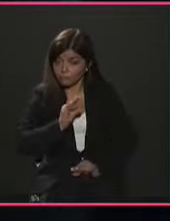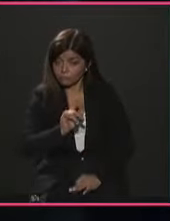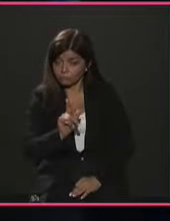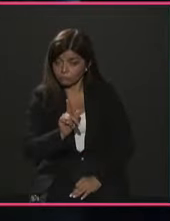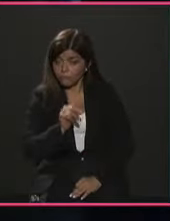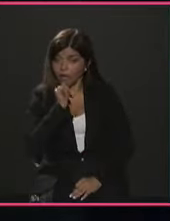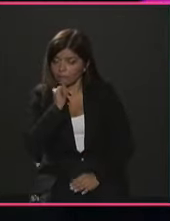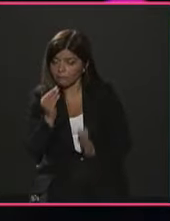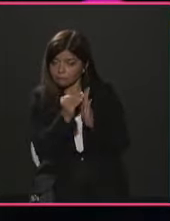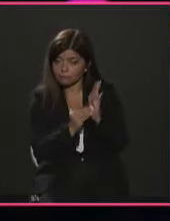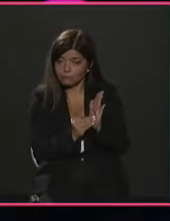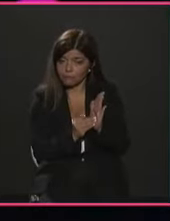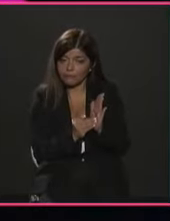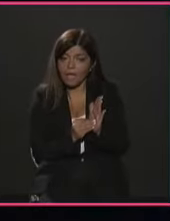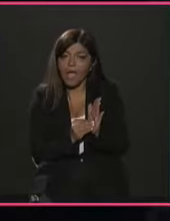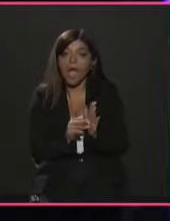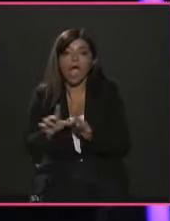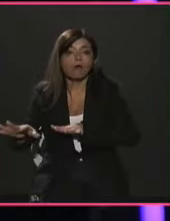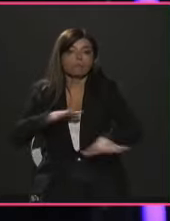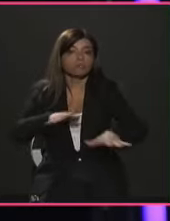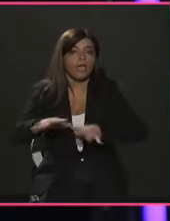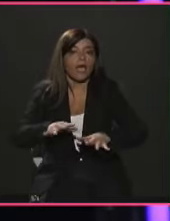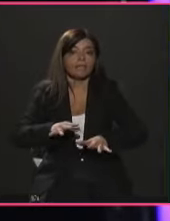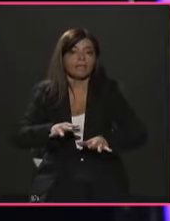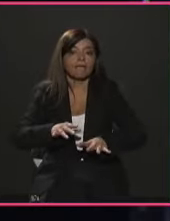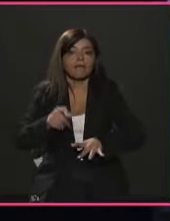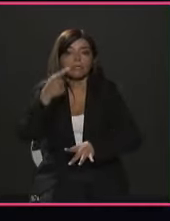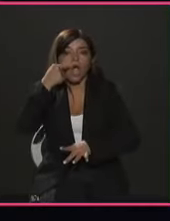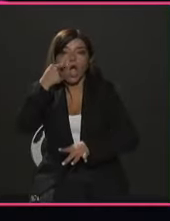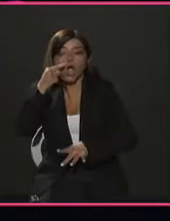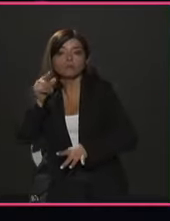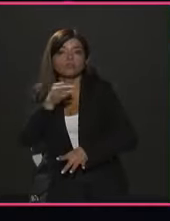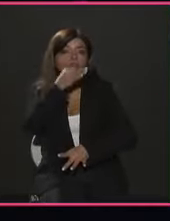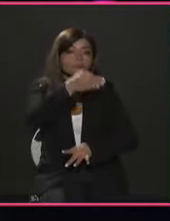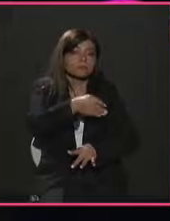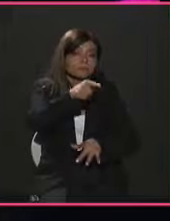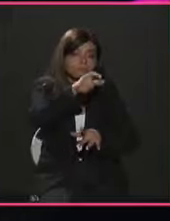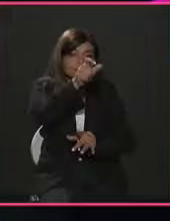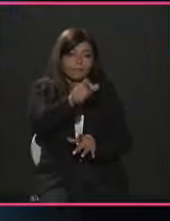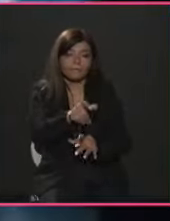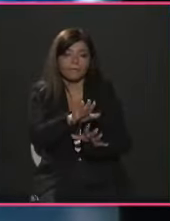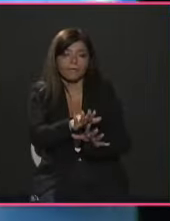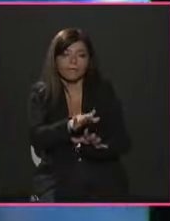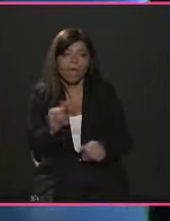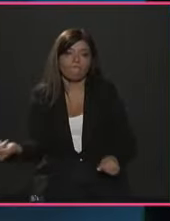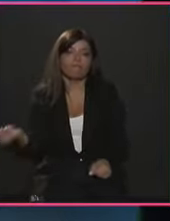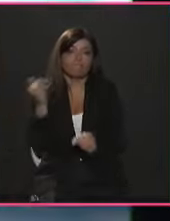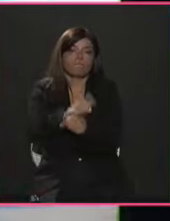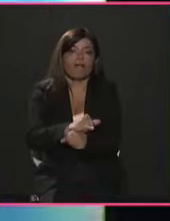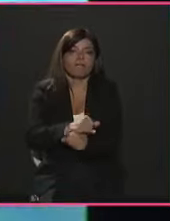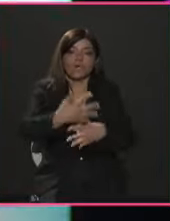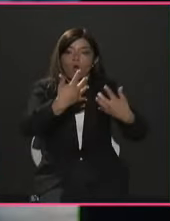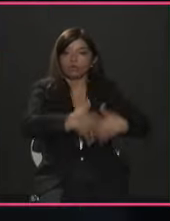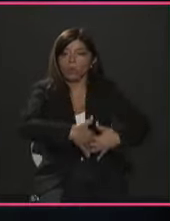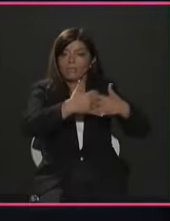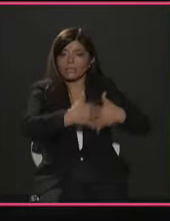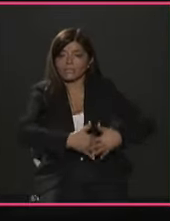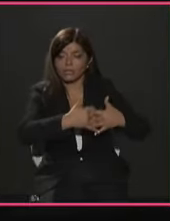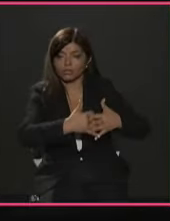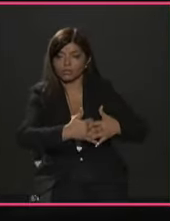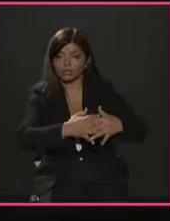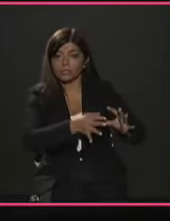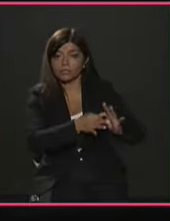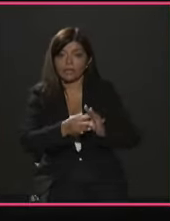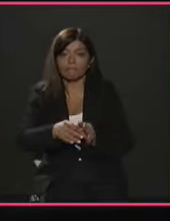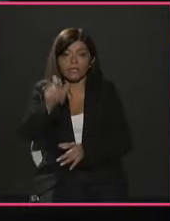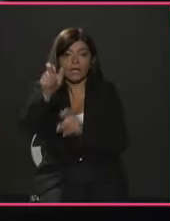los activistas el activista tayor llama esta falsa automatización que quiere decir